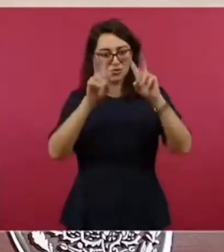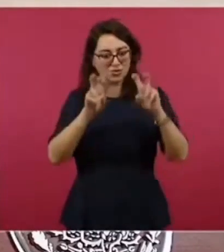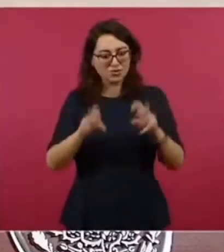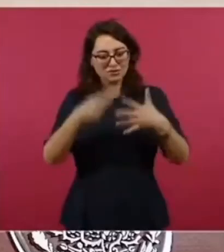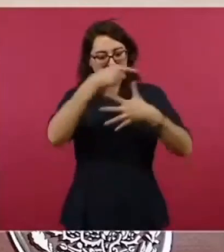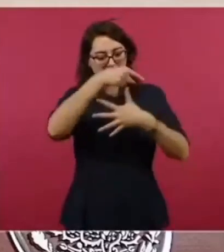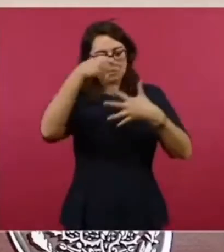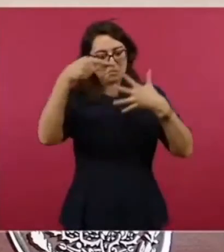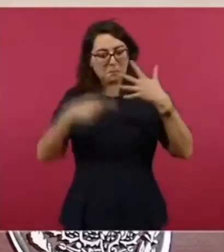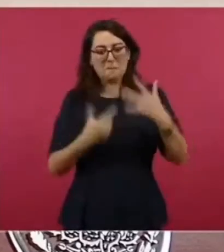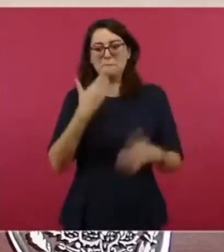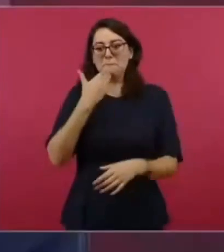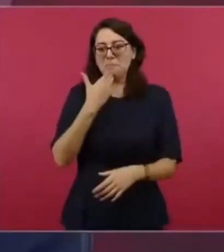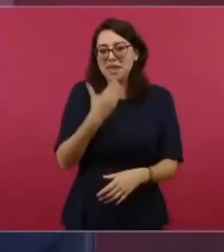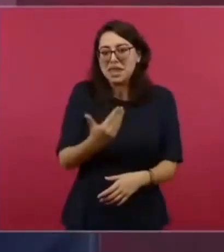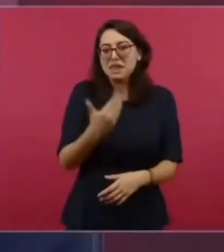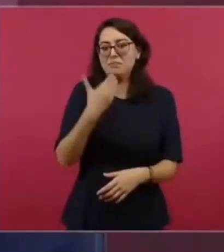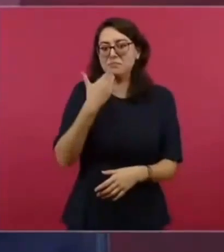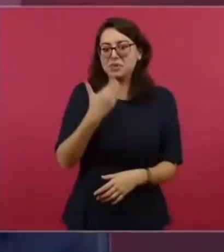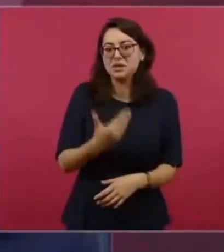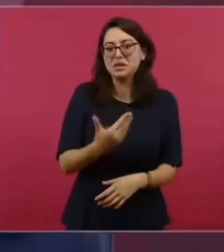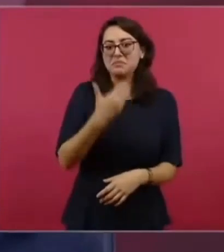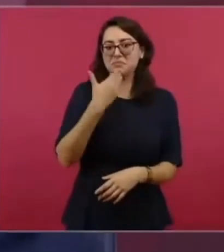Estamos viviendo